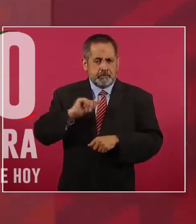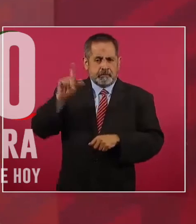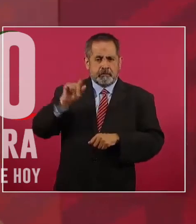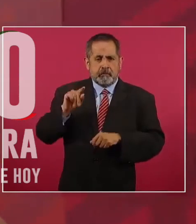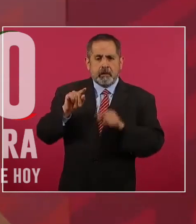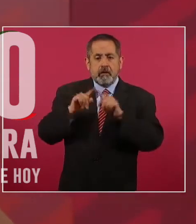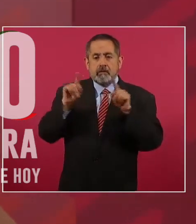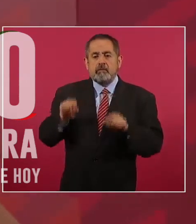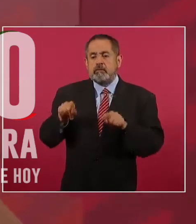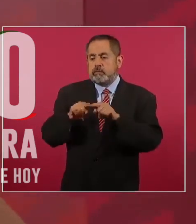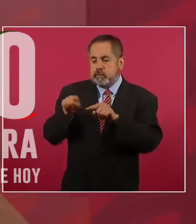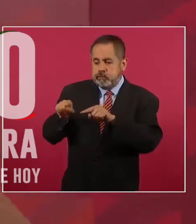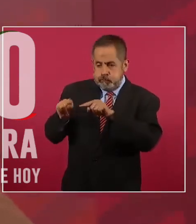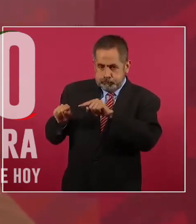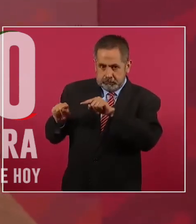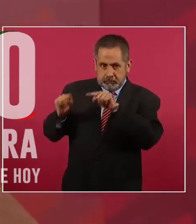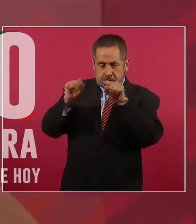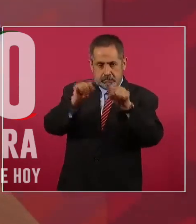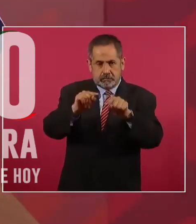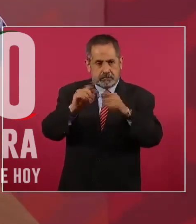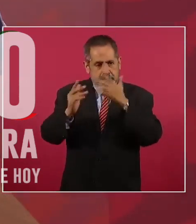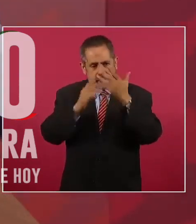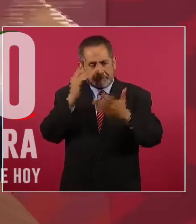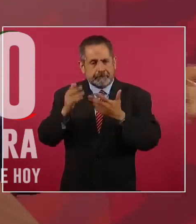si se van a trabajar allá.